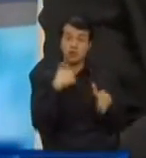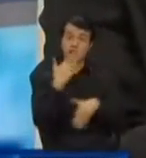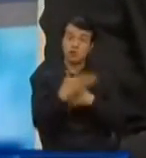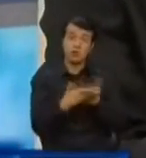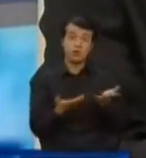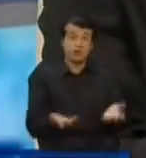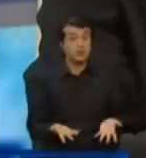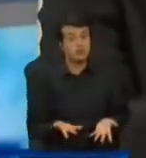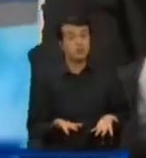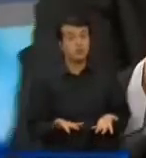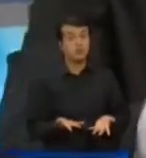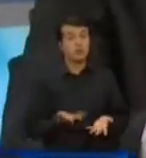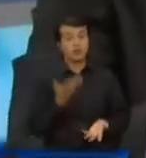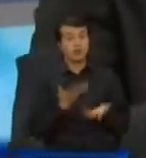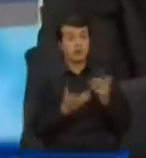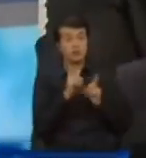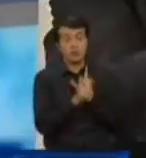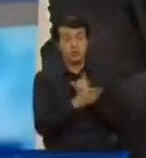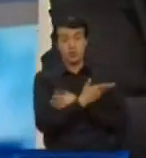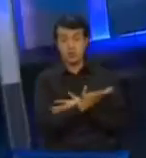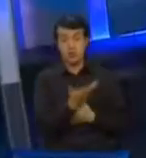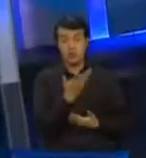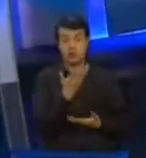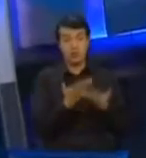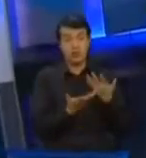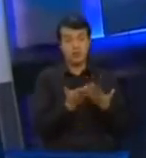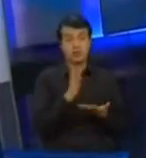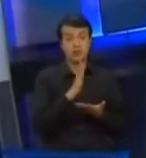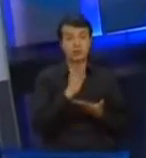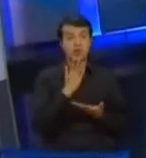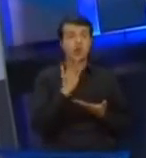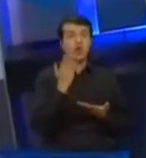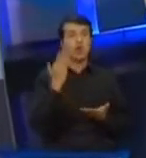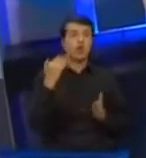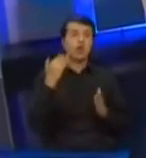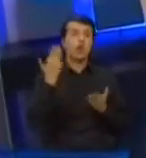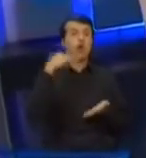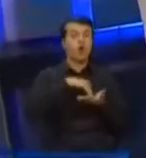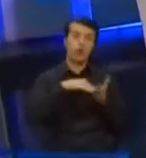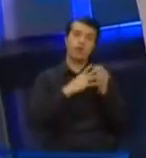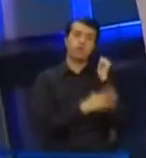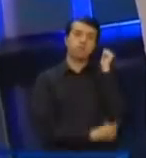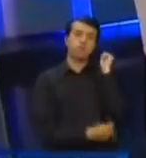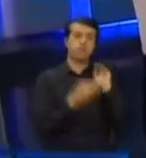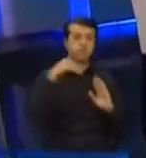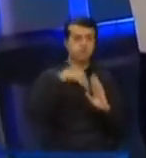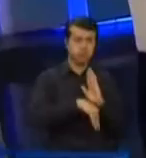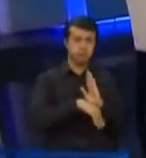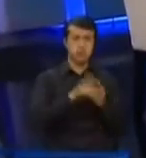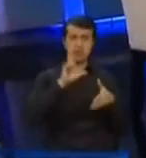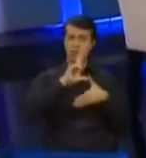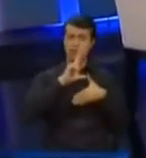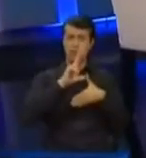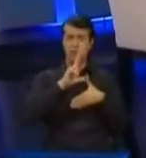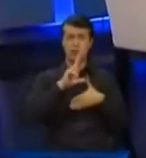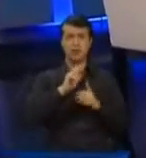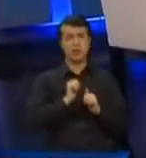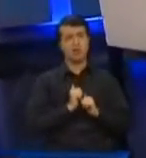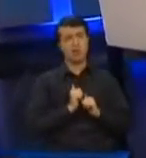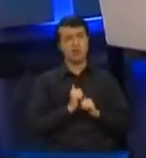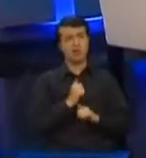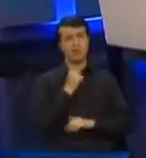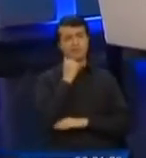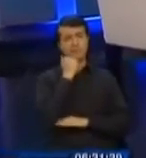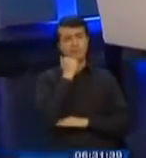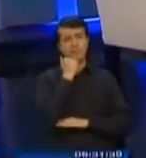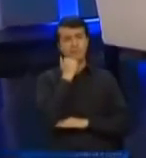una movilidad, o esos mismos hermanos pueden tener una movilidad hacia atrás. En ese sentido, Latinoamérica no se ha quedado dormido en el